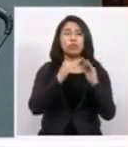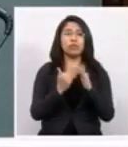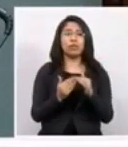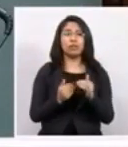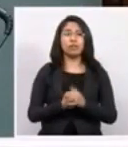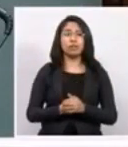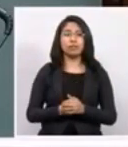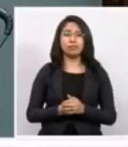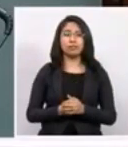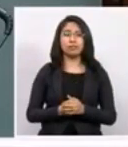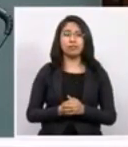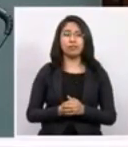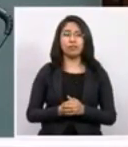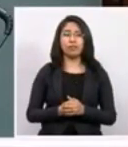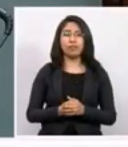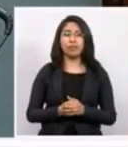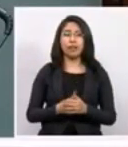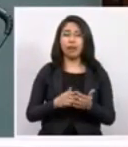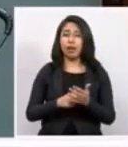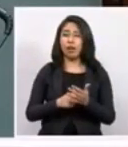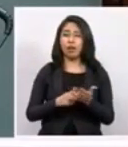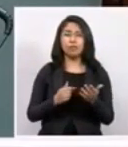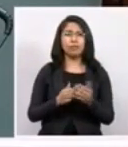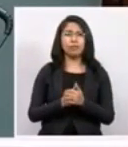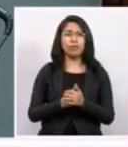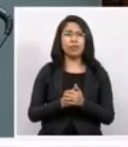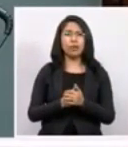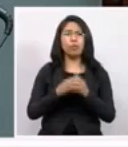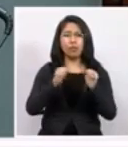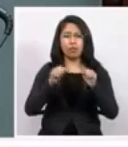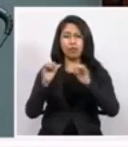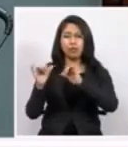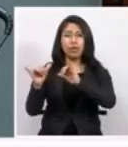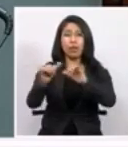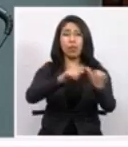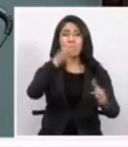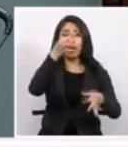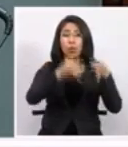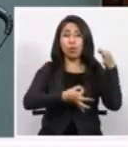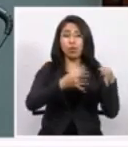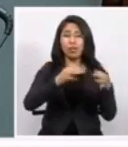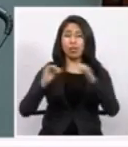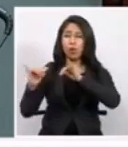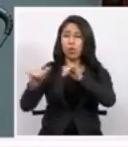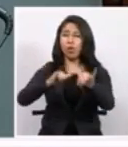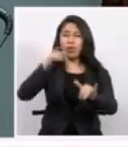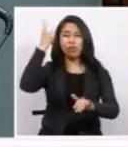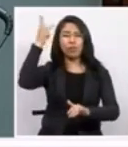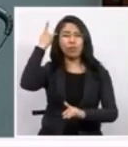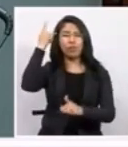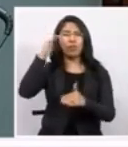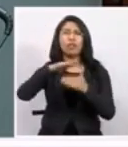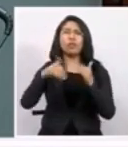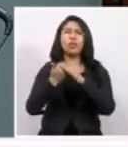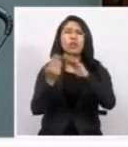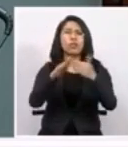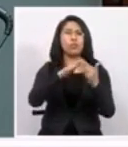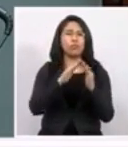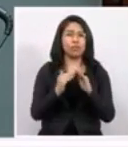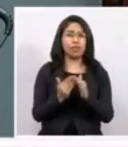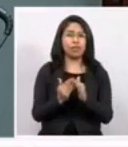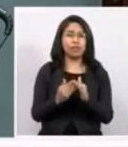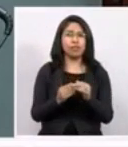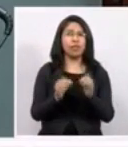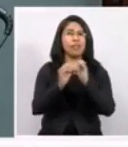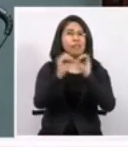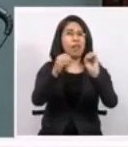intervención, el no alineamiento y la plena igualdad jurídica y política de todos los estados sin ninguna